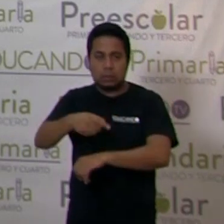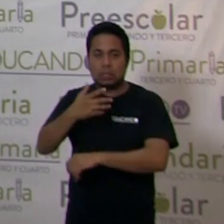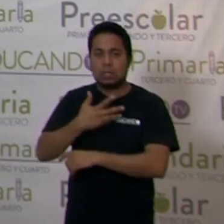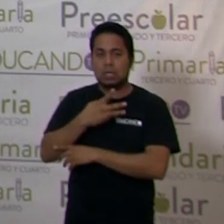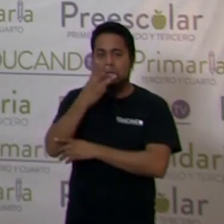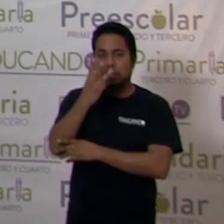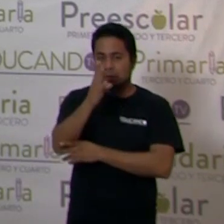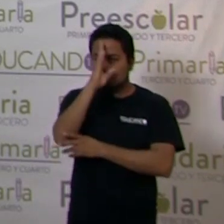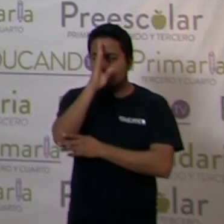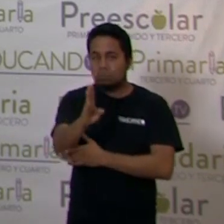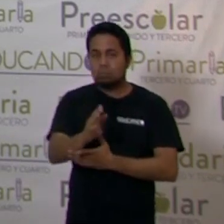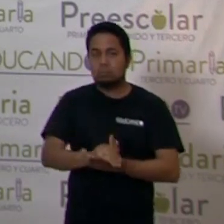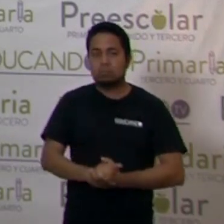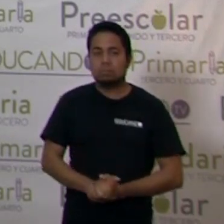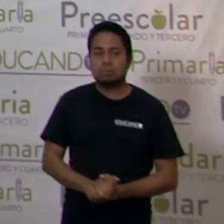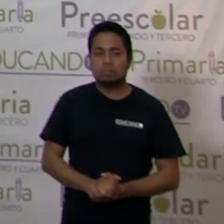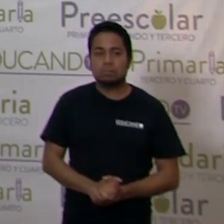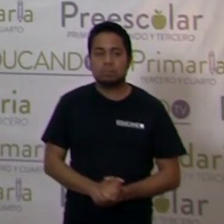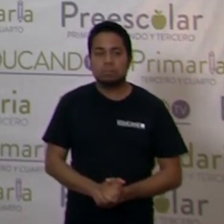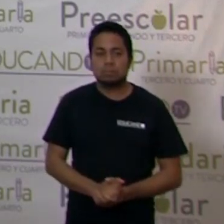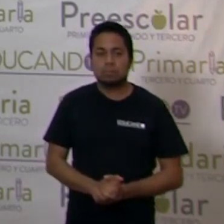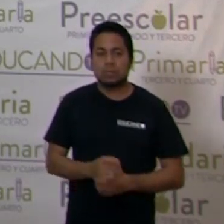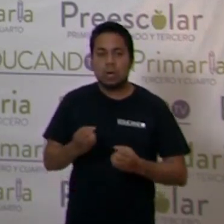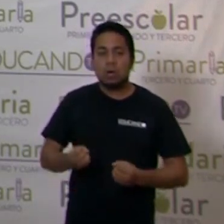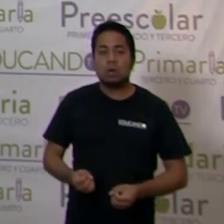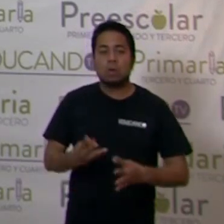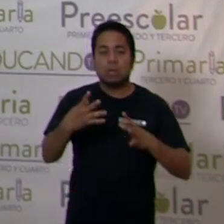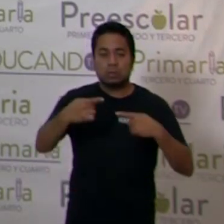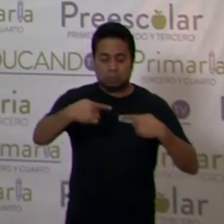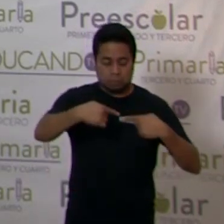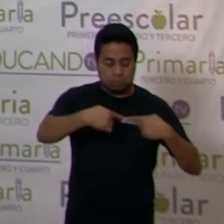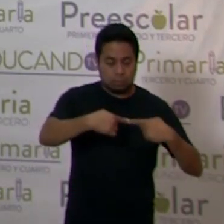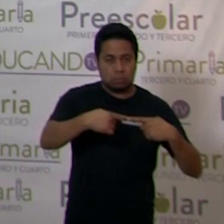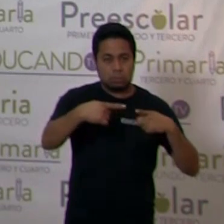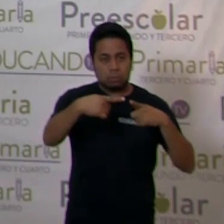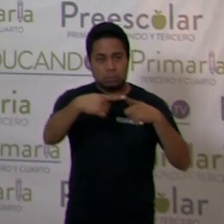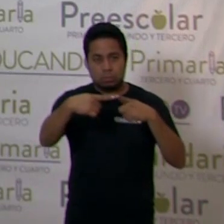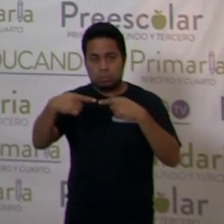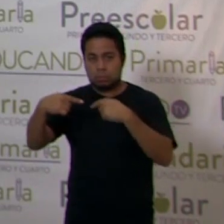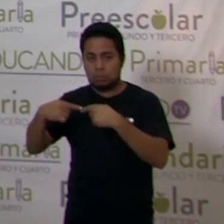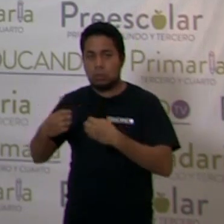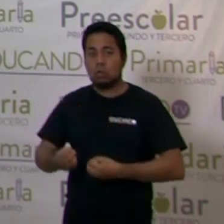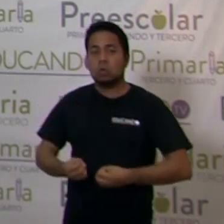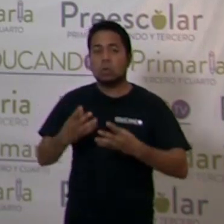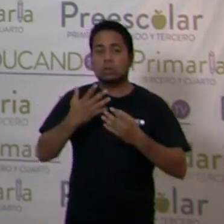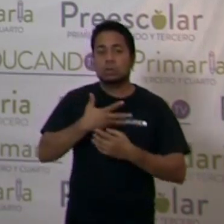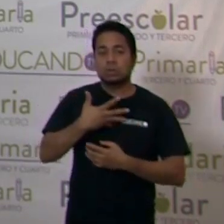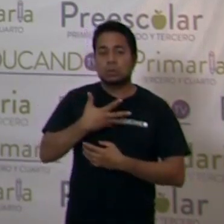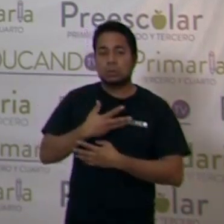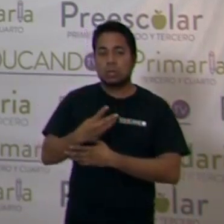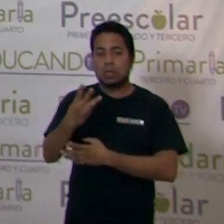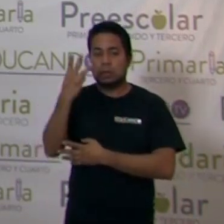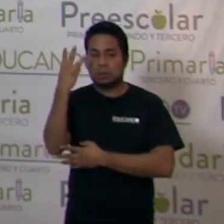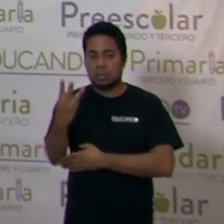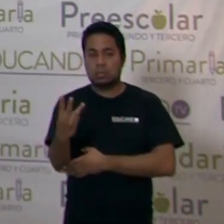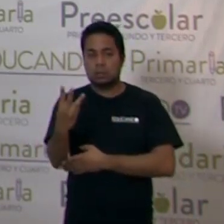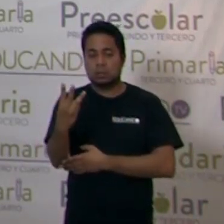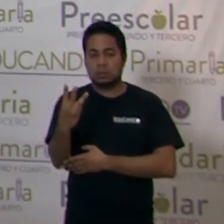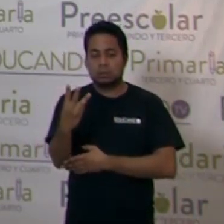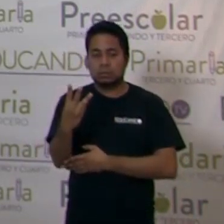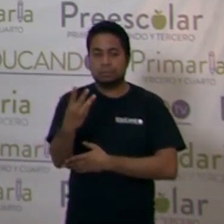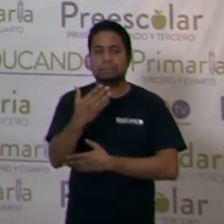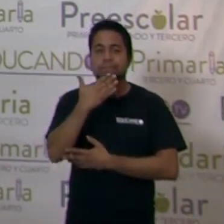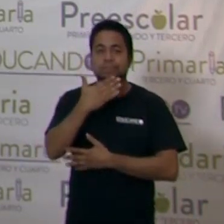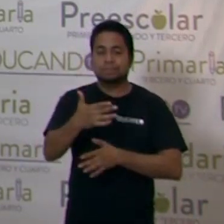rectos y Cuántos vértices dijimos Así es tiene tres Vamos a